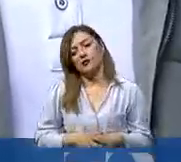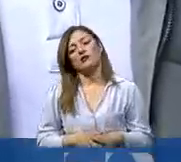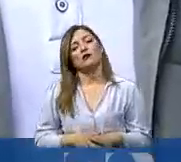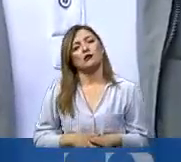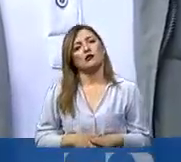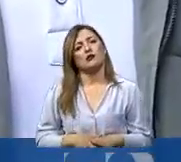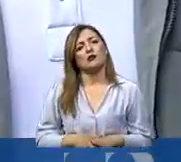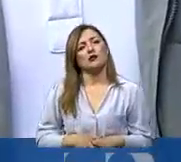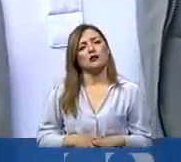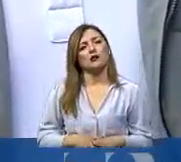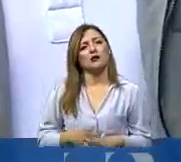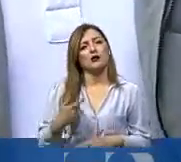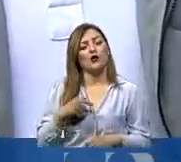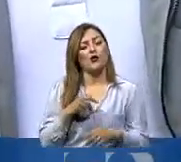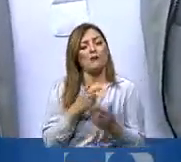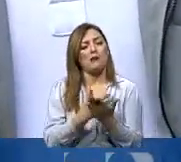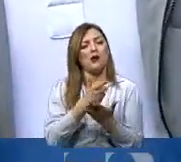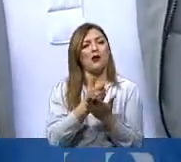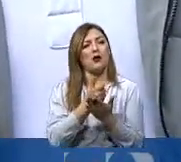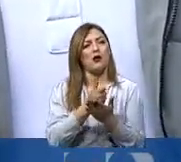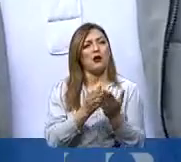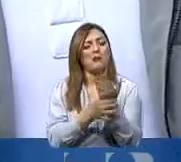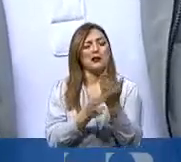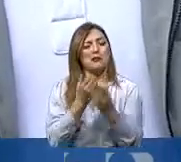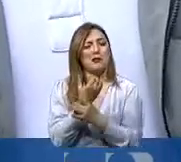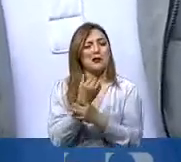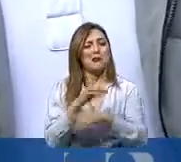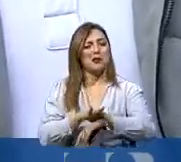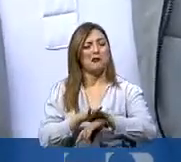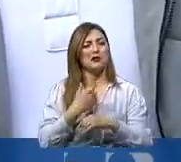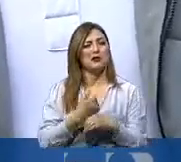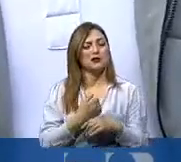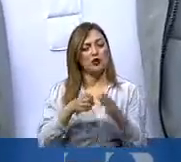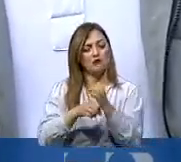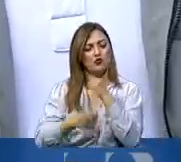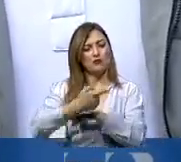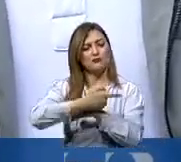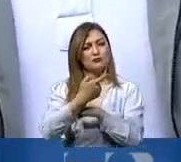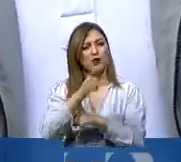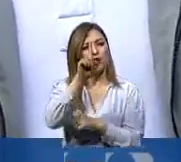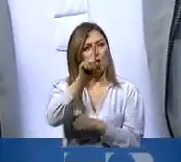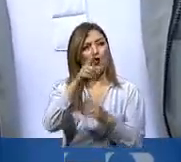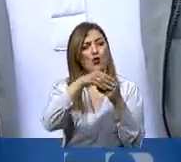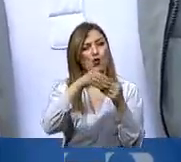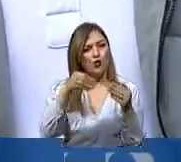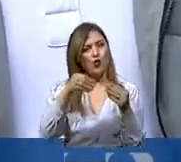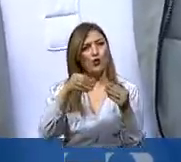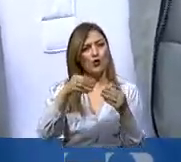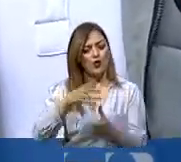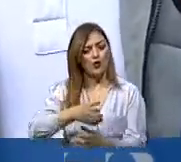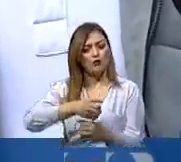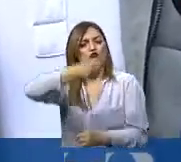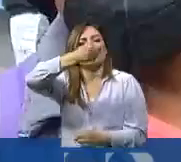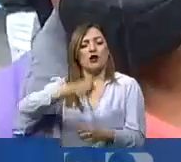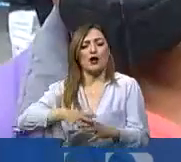mandé a hacer, me cuesta $20 la manilla. En las fundas diariamente yo gasto $1 las fundas